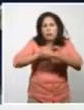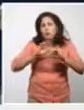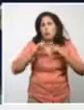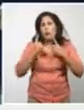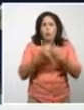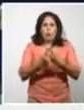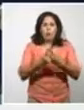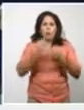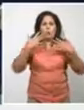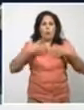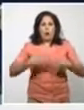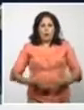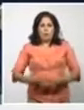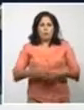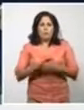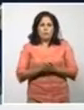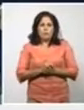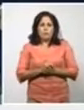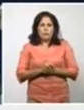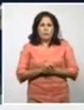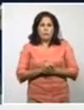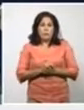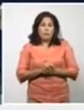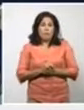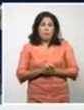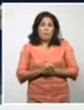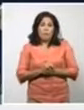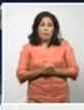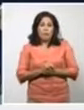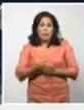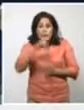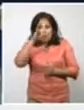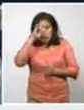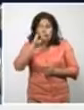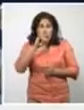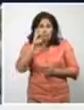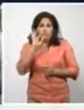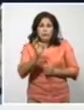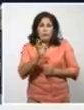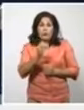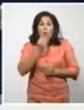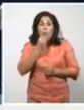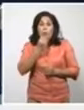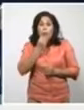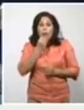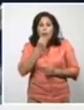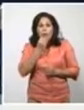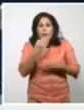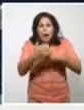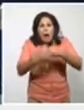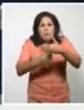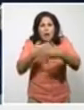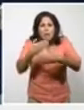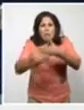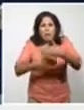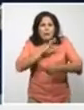articulaciones. Esto se puede evitar la progresión de estos